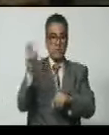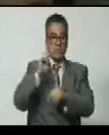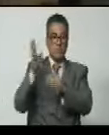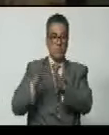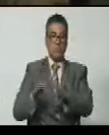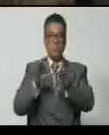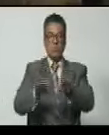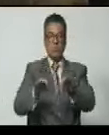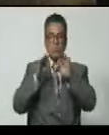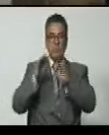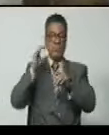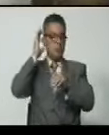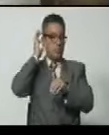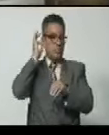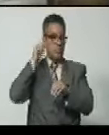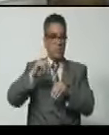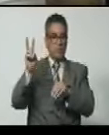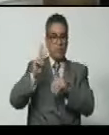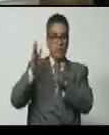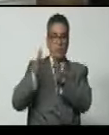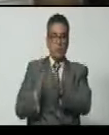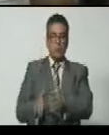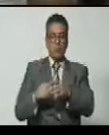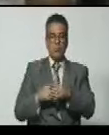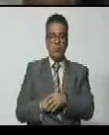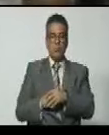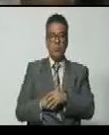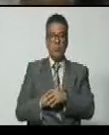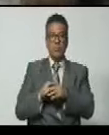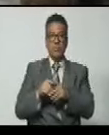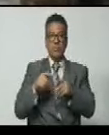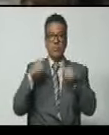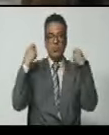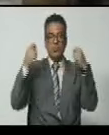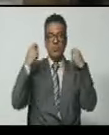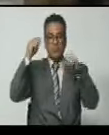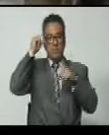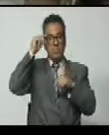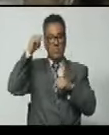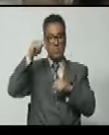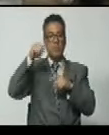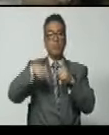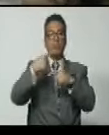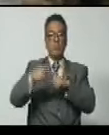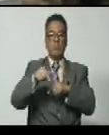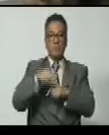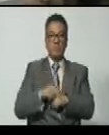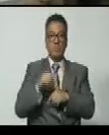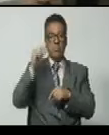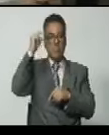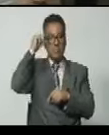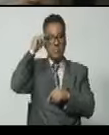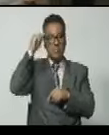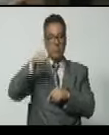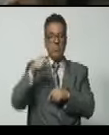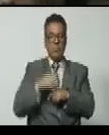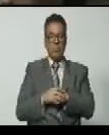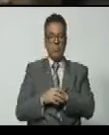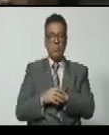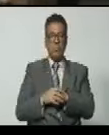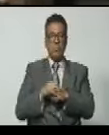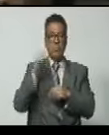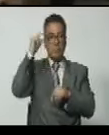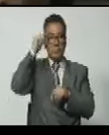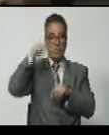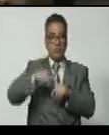venezolano y especialmente a la mujer venezolana, que hoy celebramos el Día de